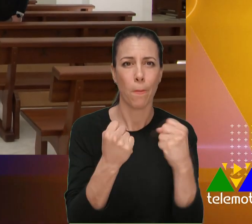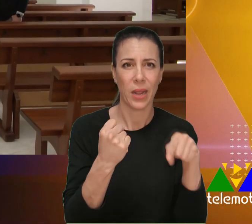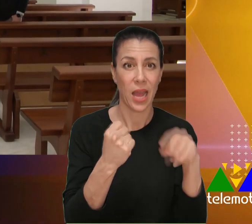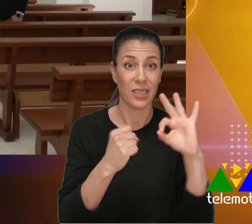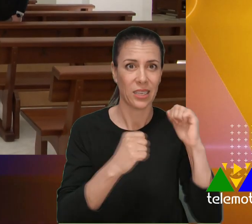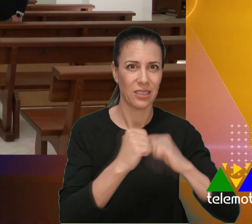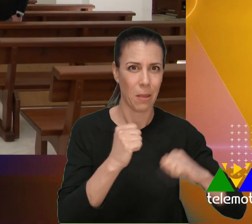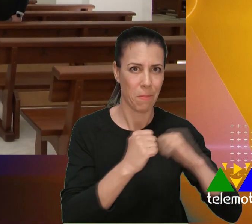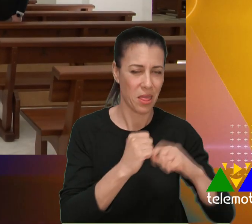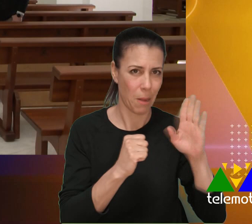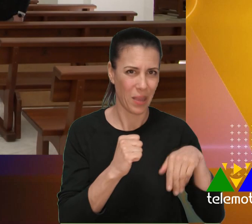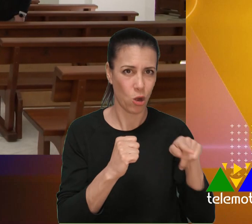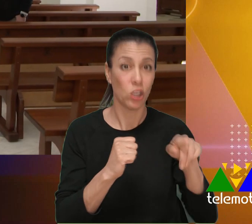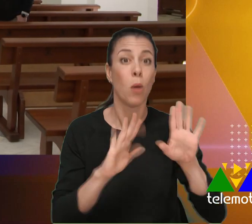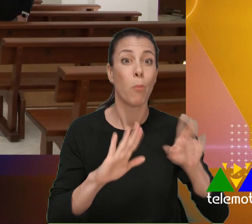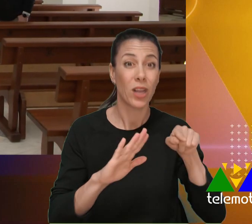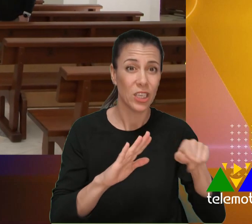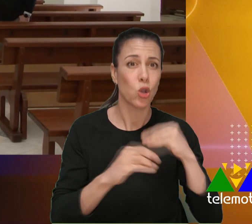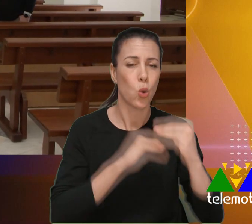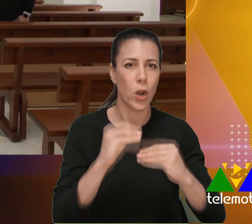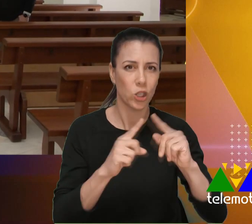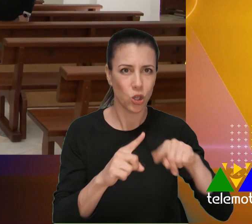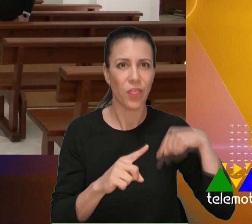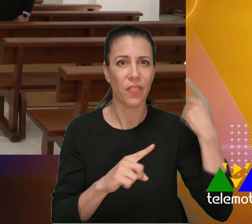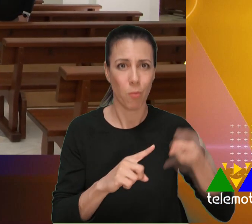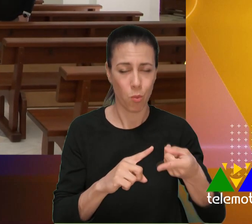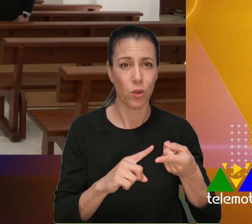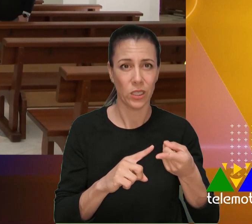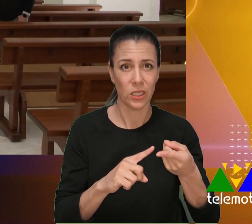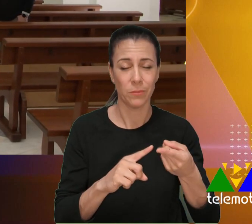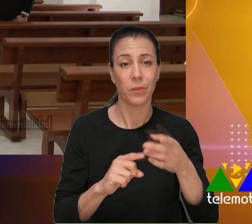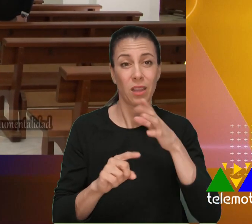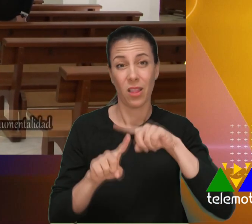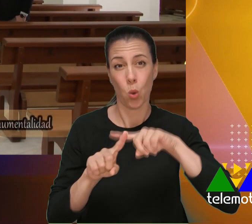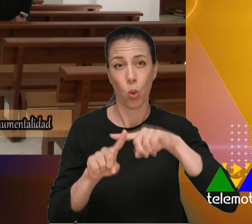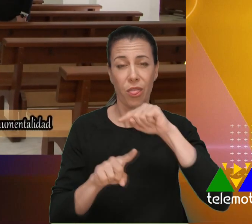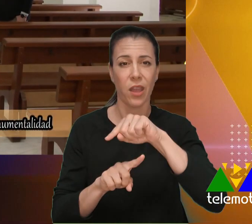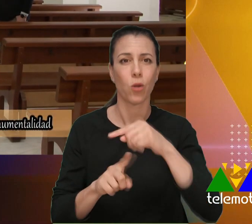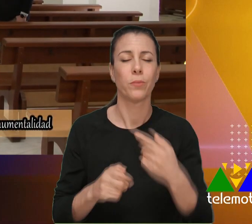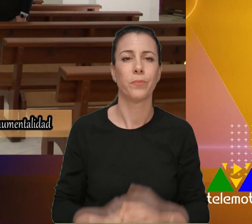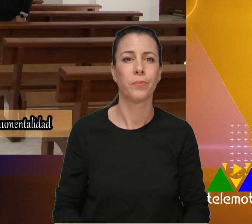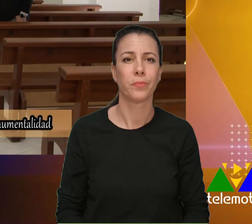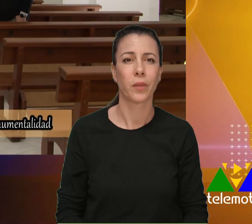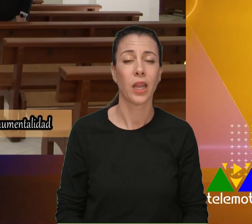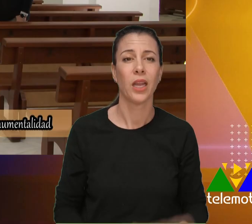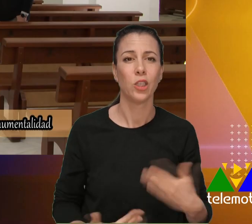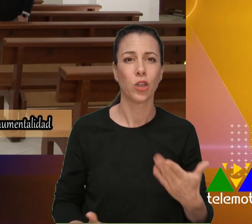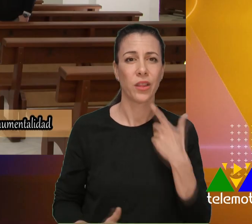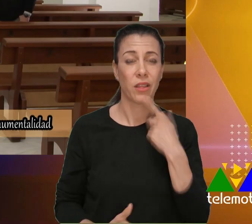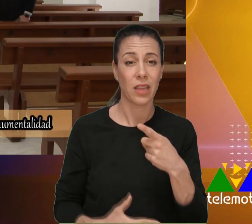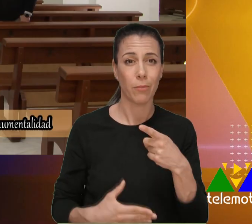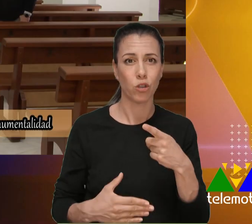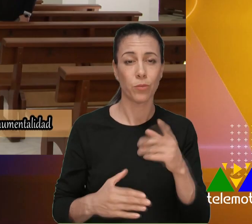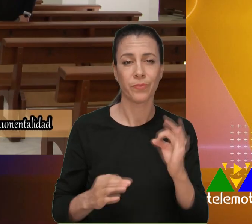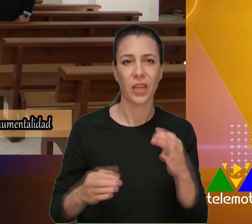de piedra, pero eso ya es posterior de la obra del crucero. Eso es posterior. Decíamos que el coro